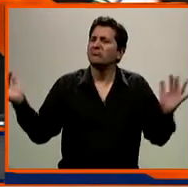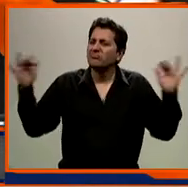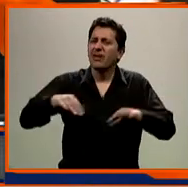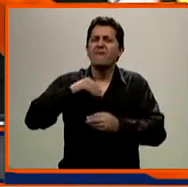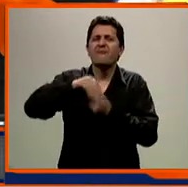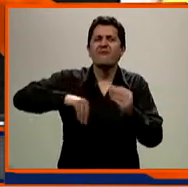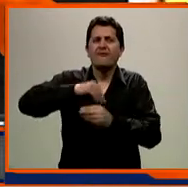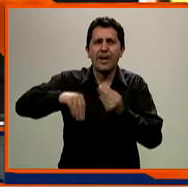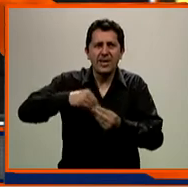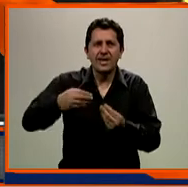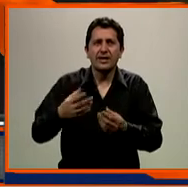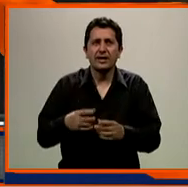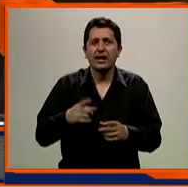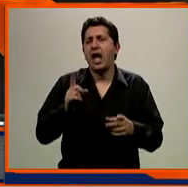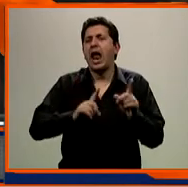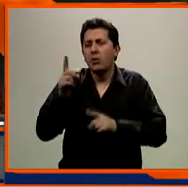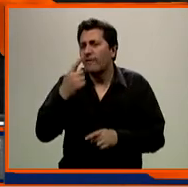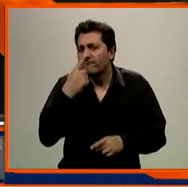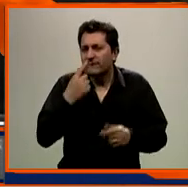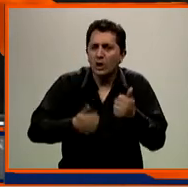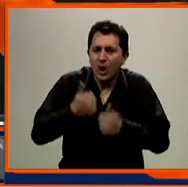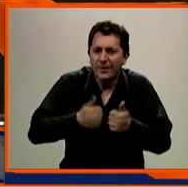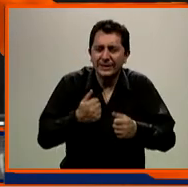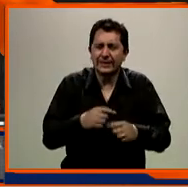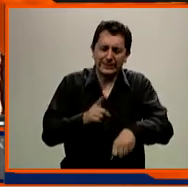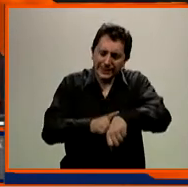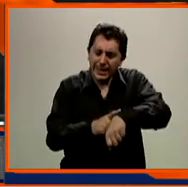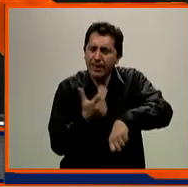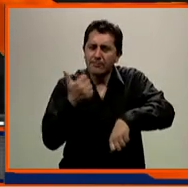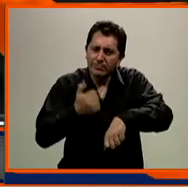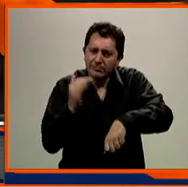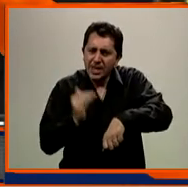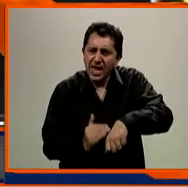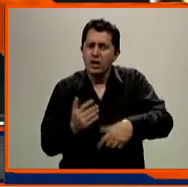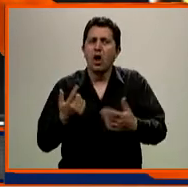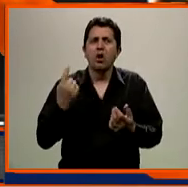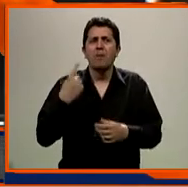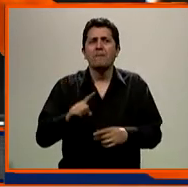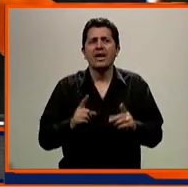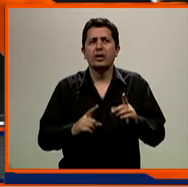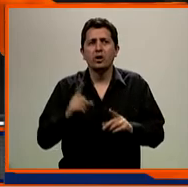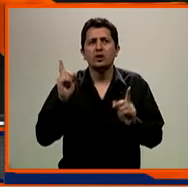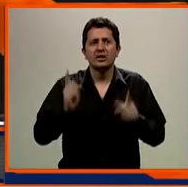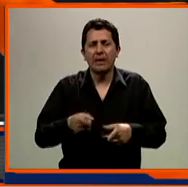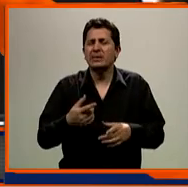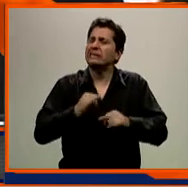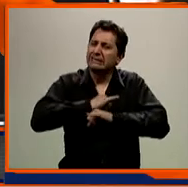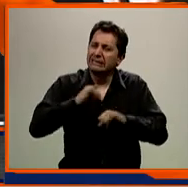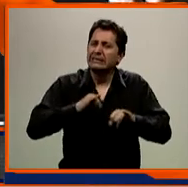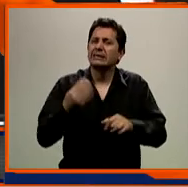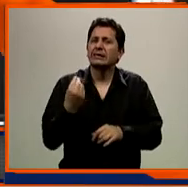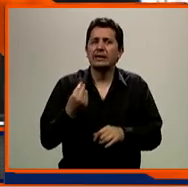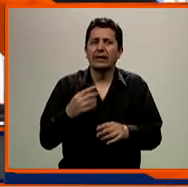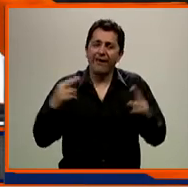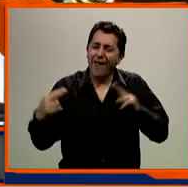hace por el hecho de la competencia y se viene a medir, controlar tiempos, pero bueno, también alentamos y propiciamos